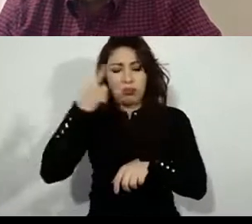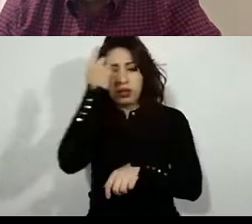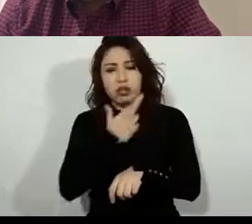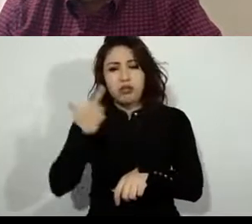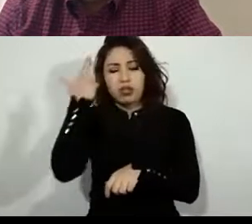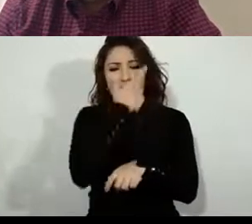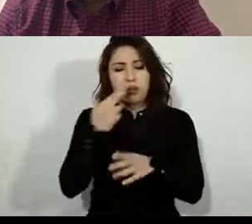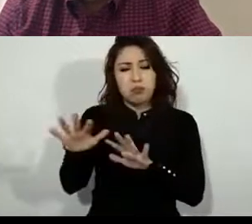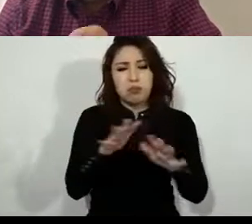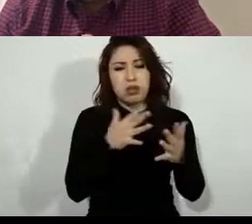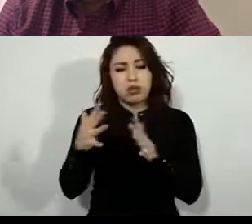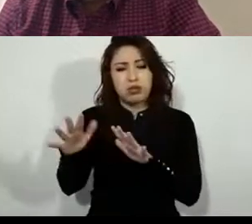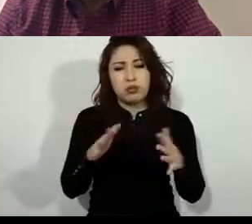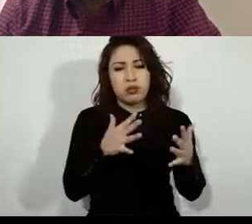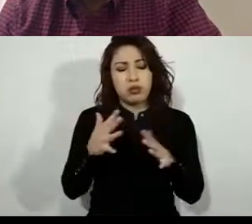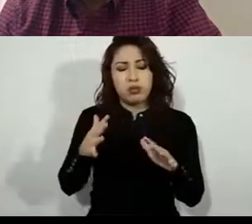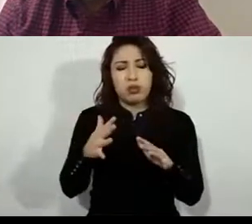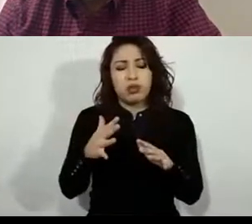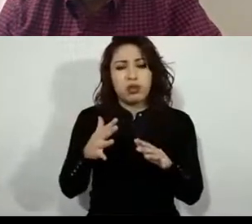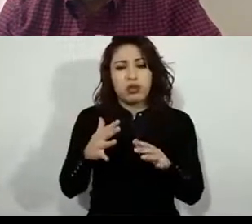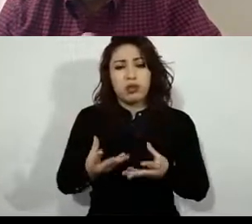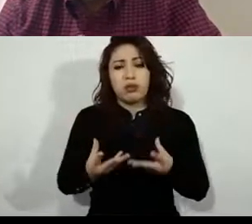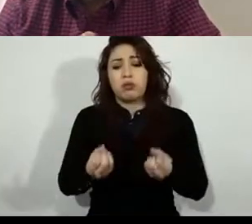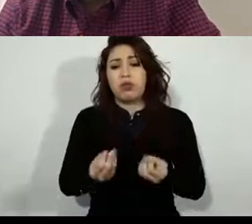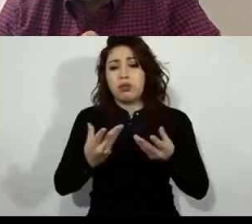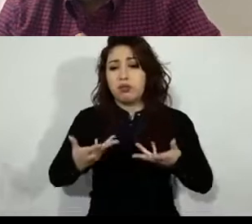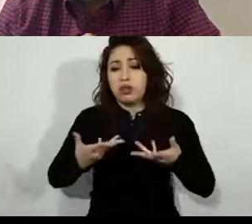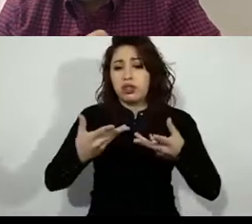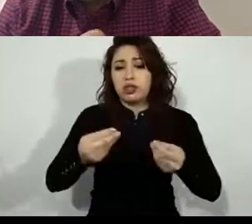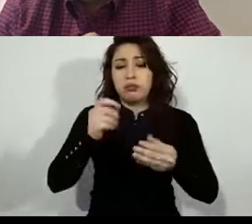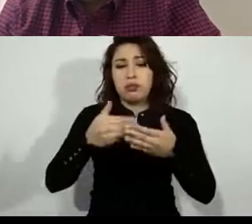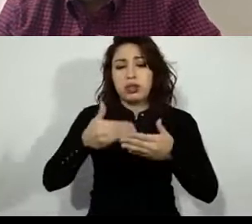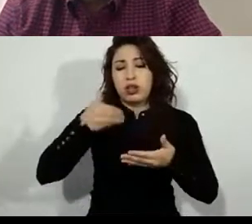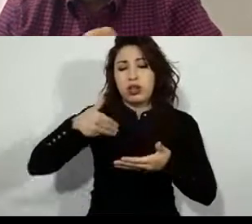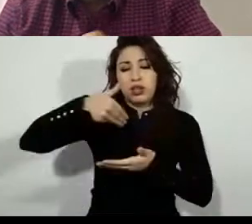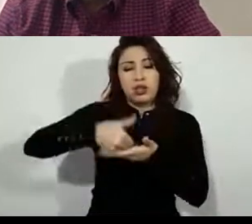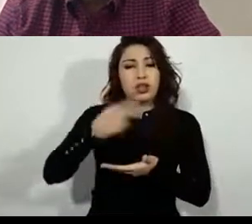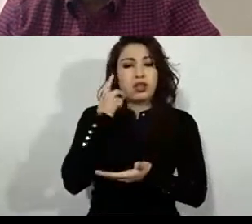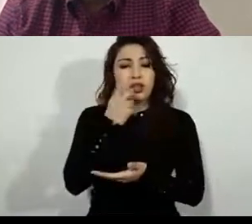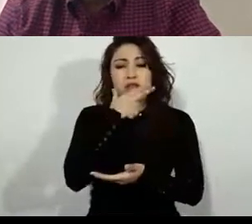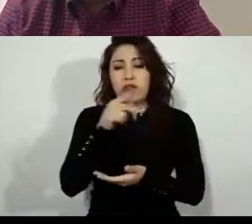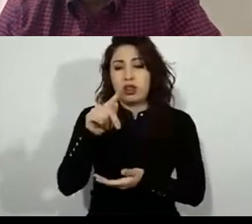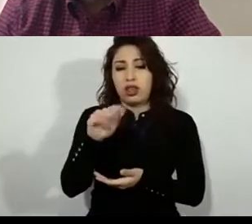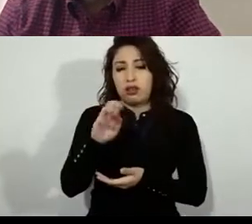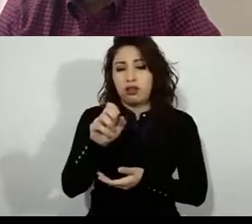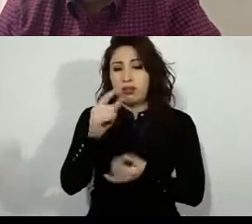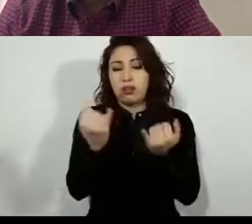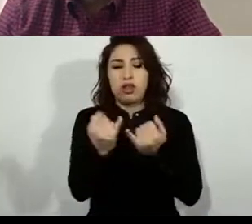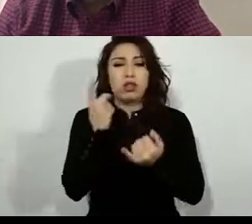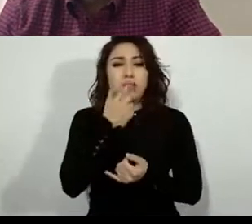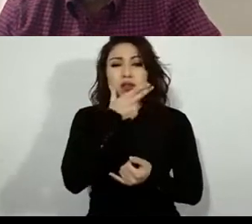que solicitó el diputado Tabe, y al igual que el diputado Lobo, sobre